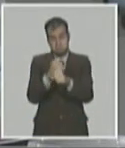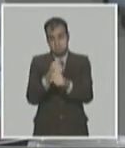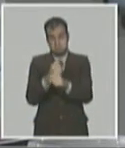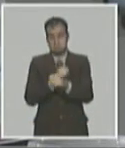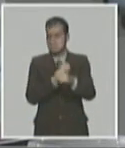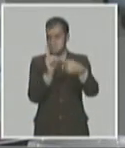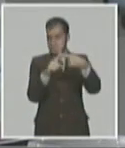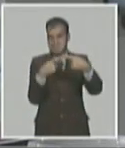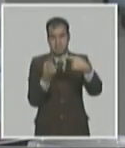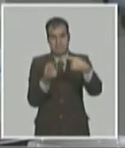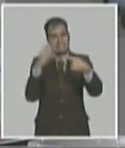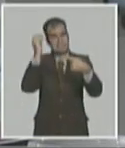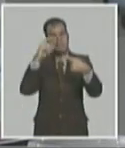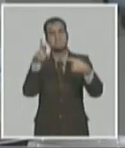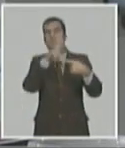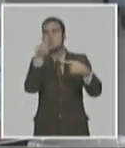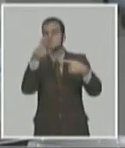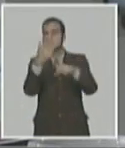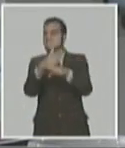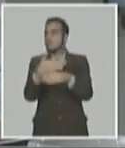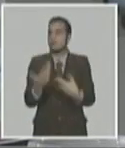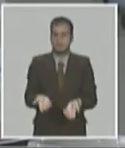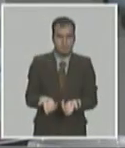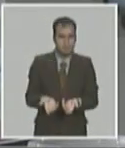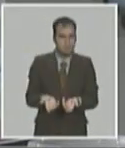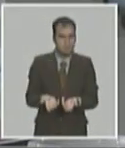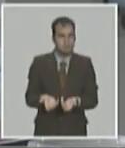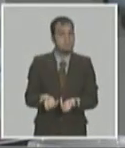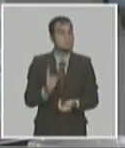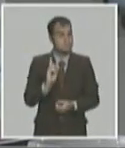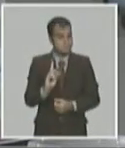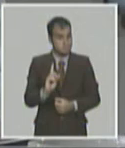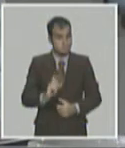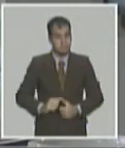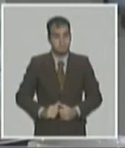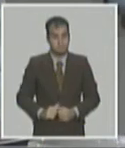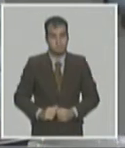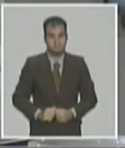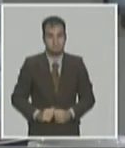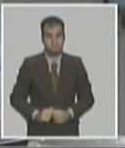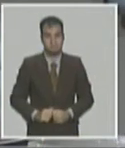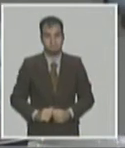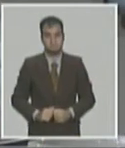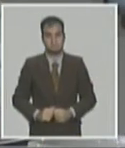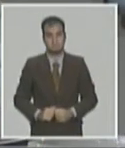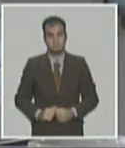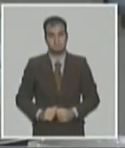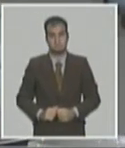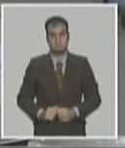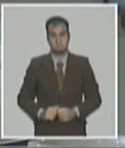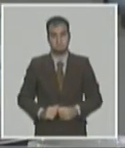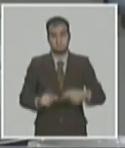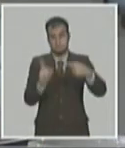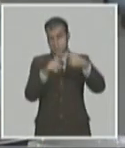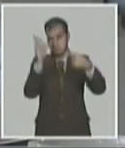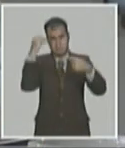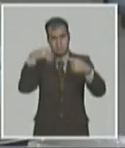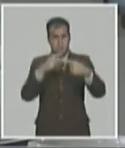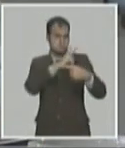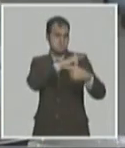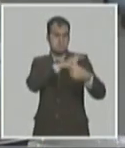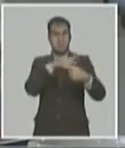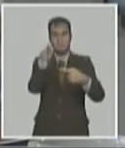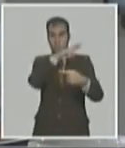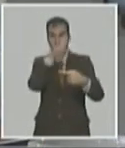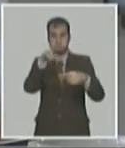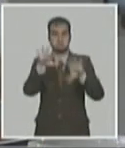concepto de revolución, pero es también la premisa sobre la cual nos ha formado la dirección histórica de la revolución, de ese